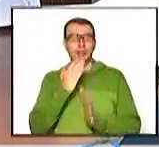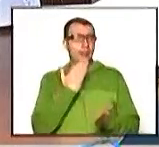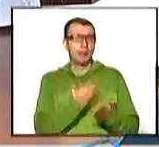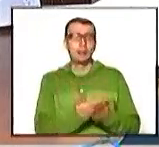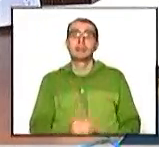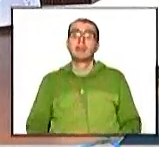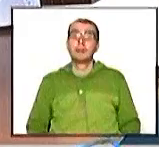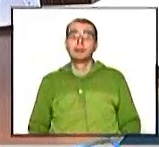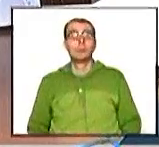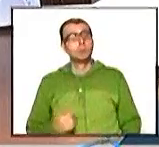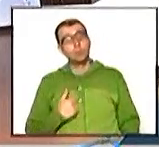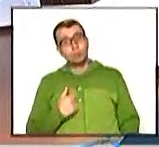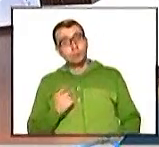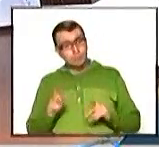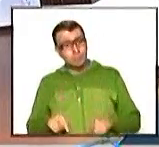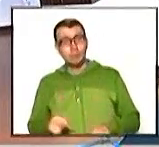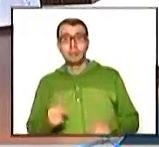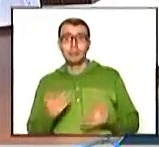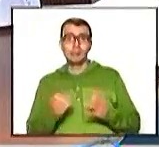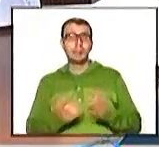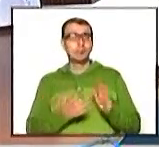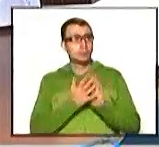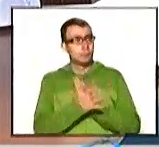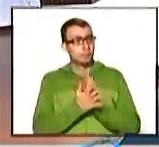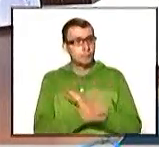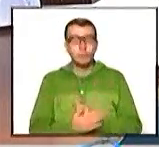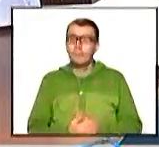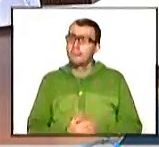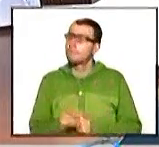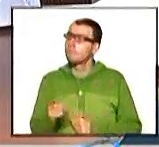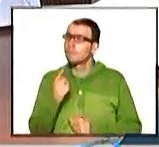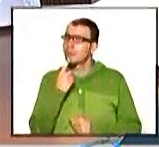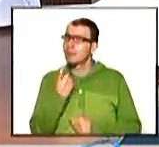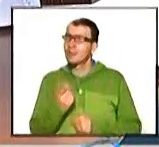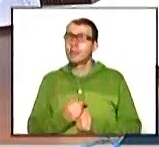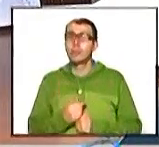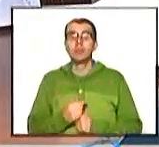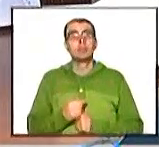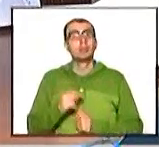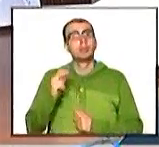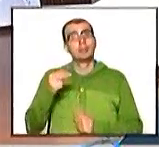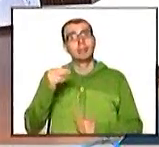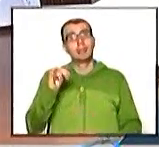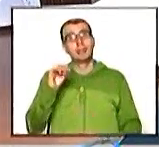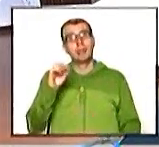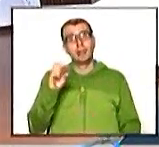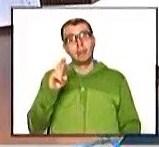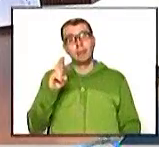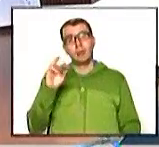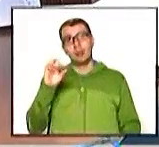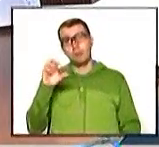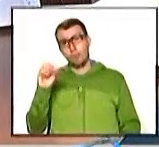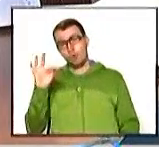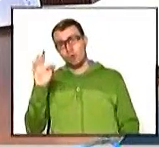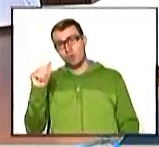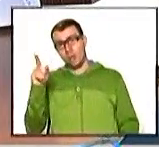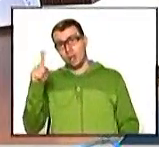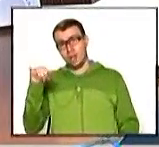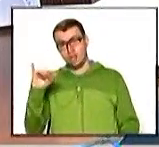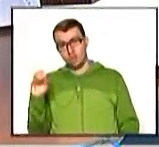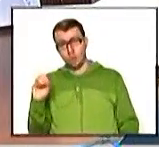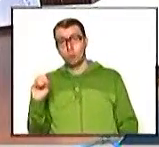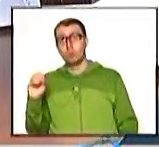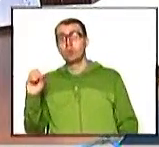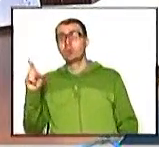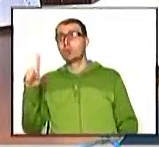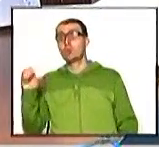quería comentarle, tiene, dice, el potasio, el sodio, se le bajó totalmente, dice que no tiene nada de sodio. Y